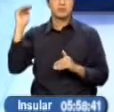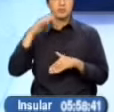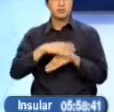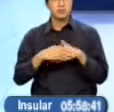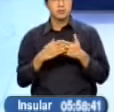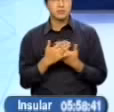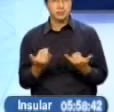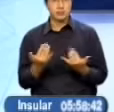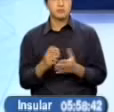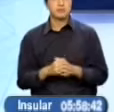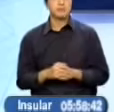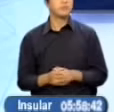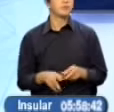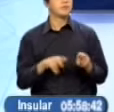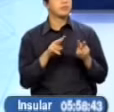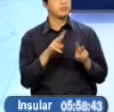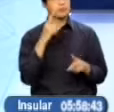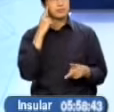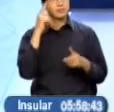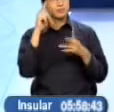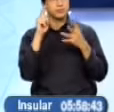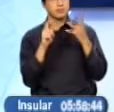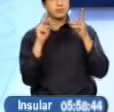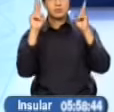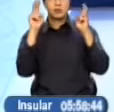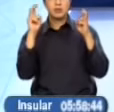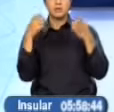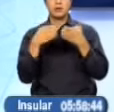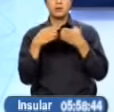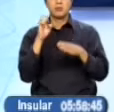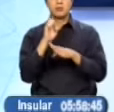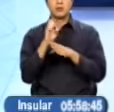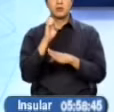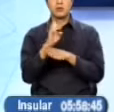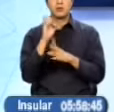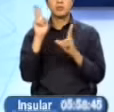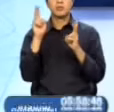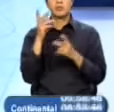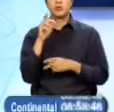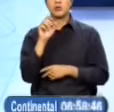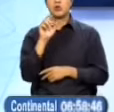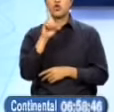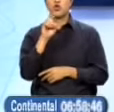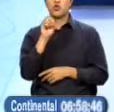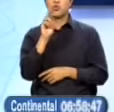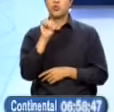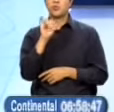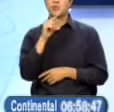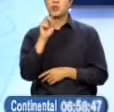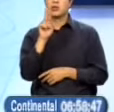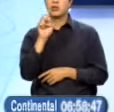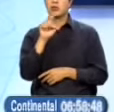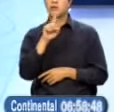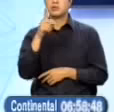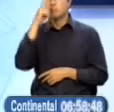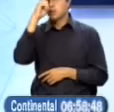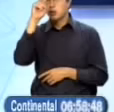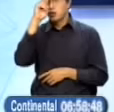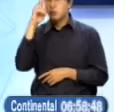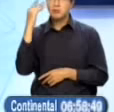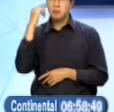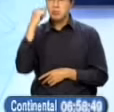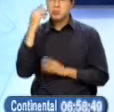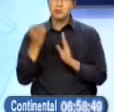americano vamos ahora retornando al tema del conjunto tricolor a conocer más del estándar domínguez como ha sido su paso por el fútbol mexicano cómo ha